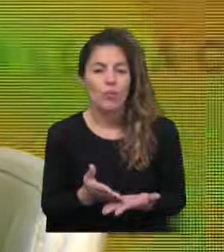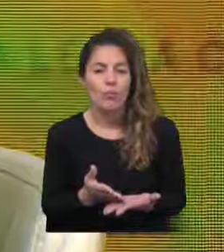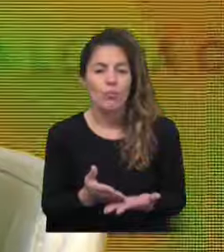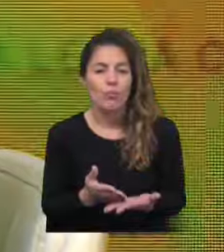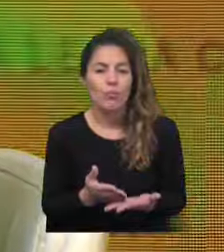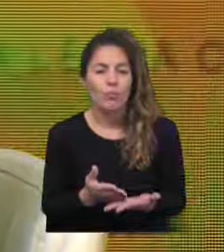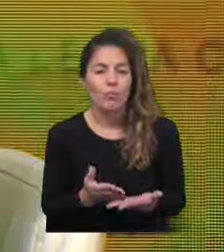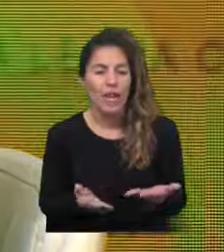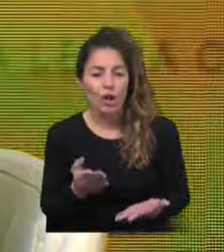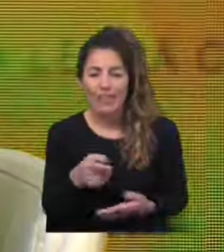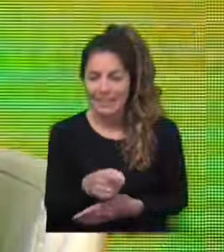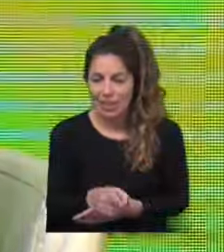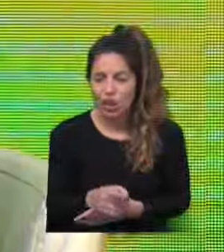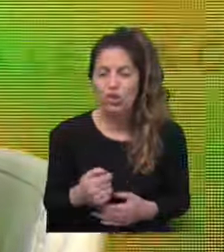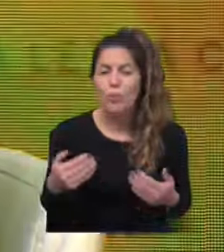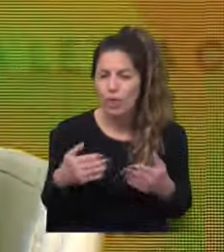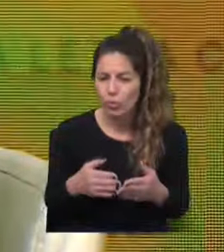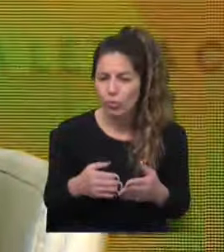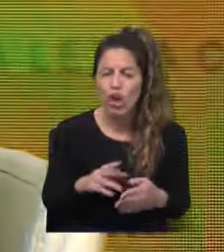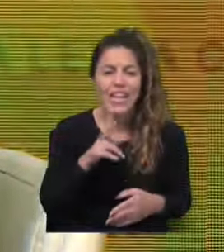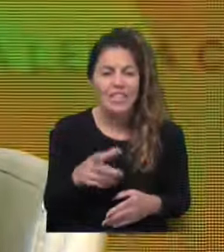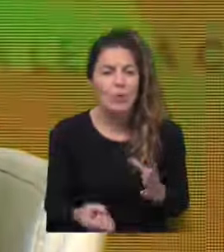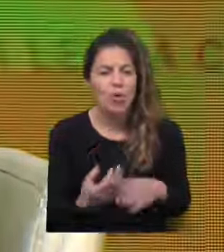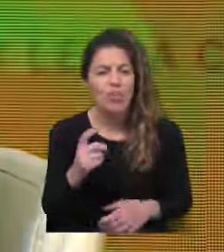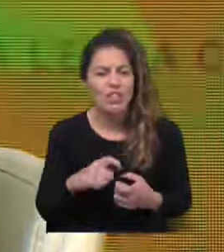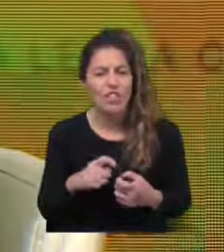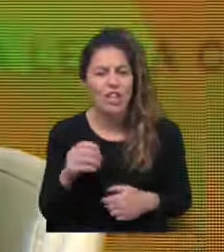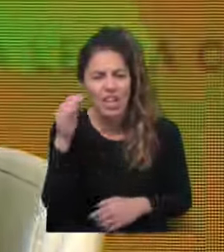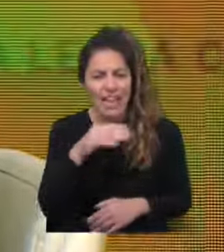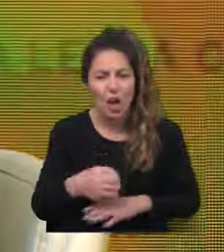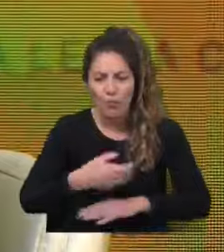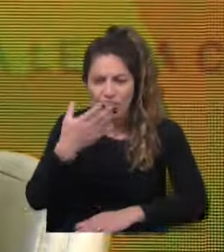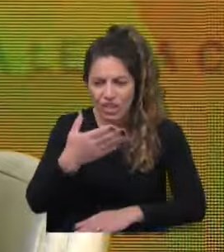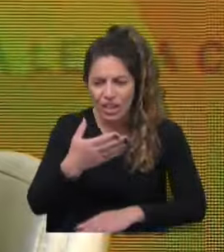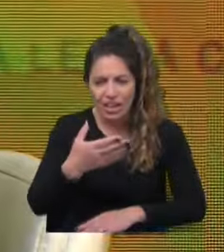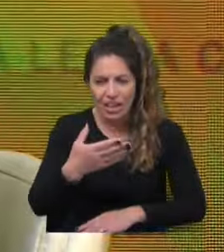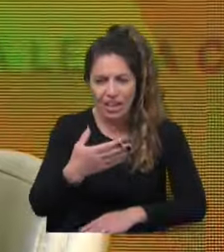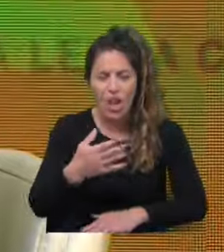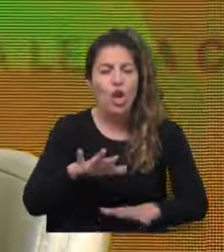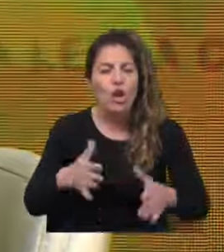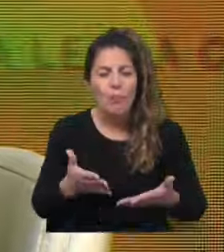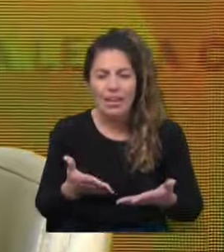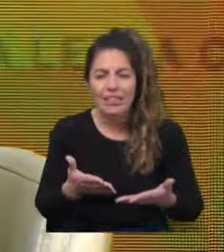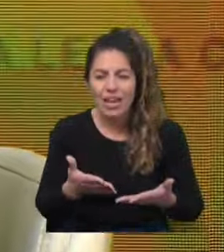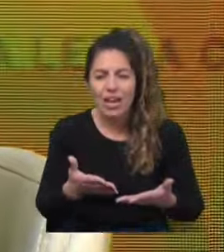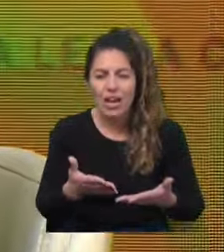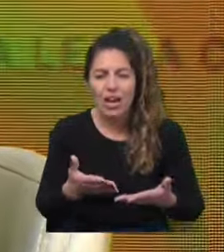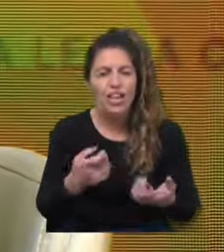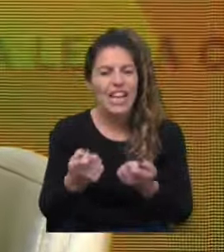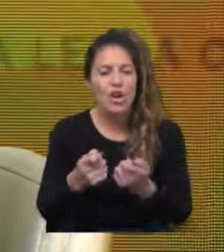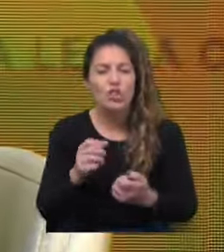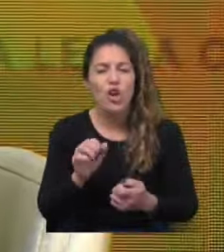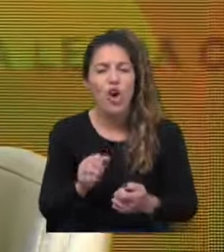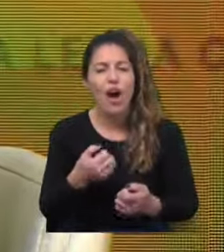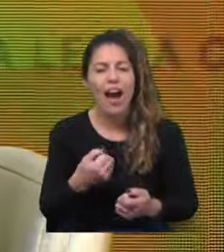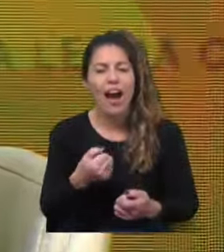contrarrestar esto. Yo me hago esta pregunta, ¿le decimos a los nuevos afiliados a la caja profesional lo que pasa con el negocio de las